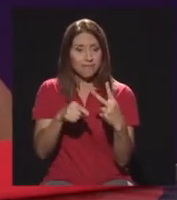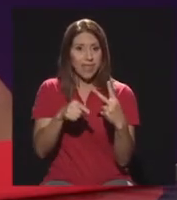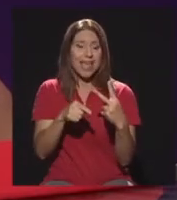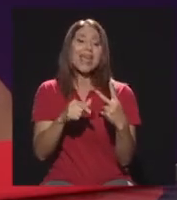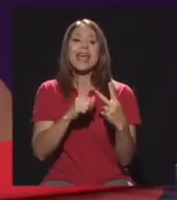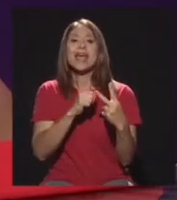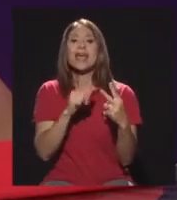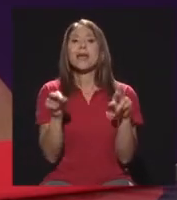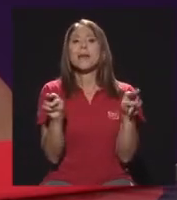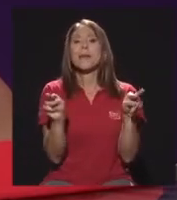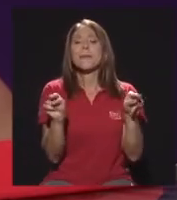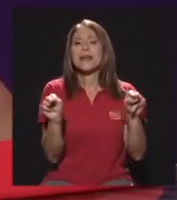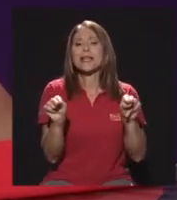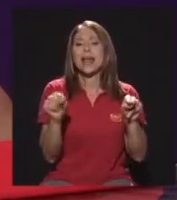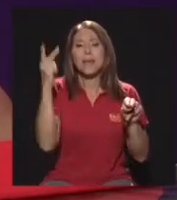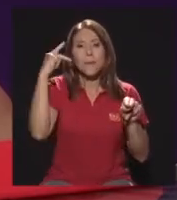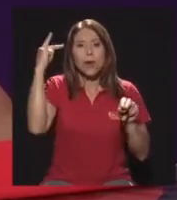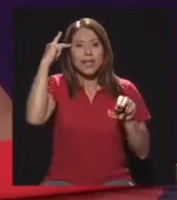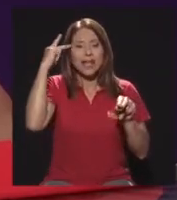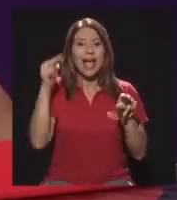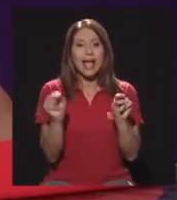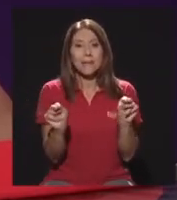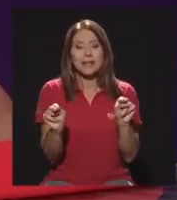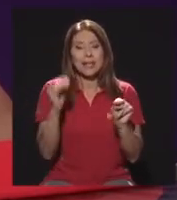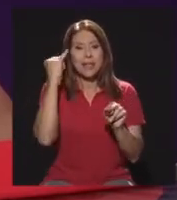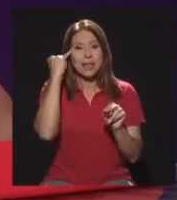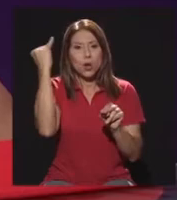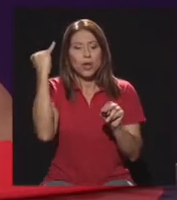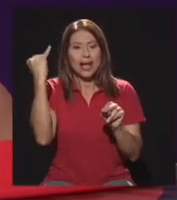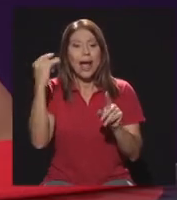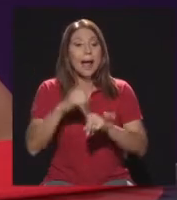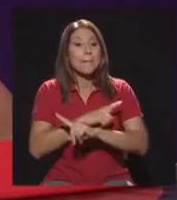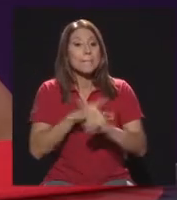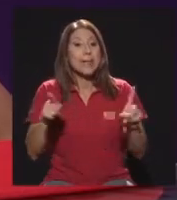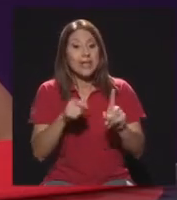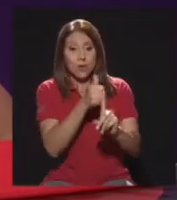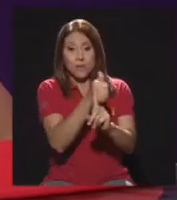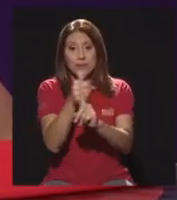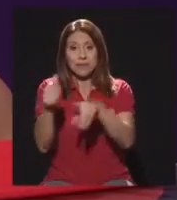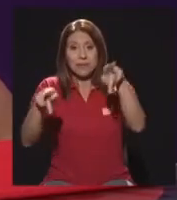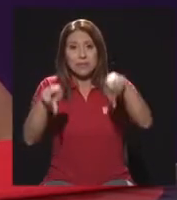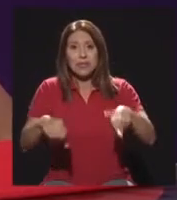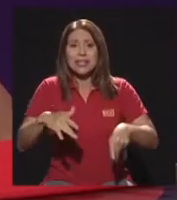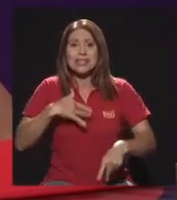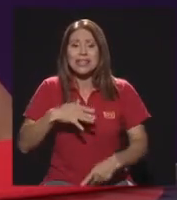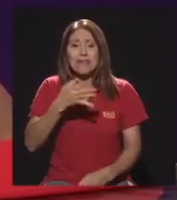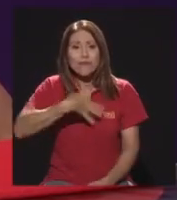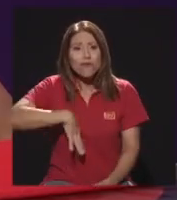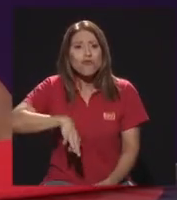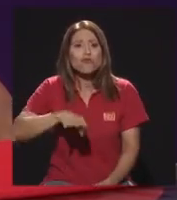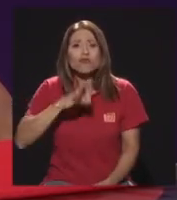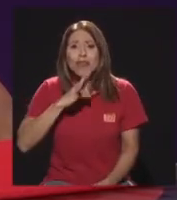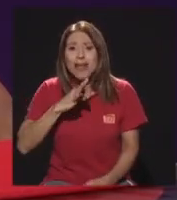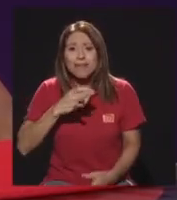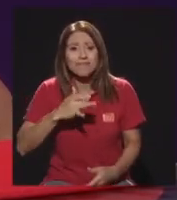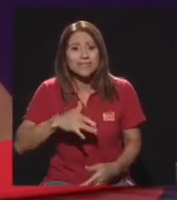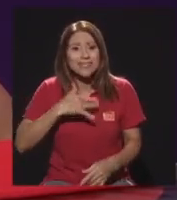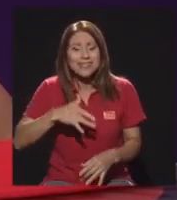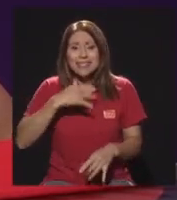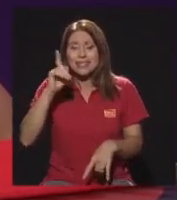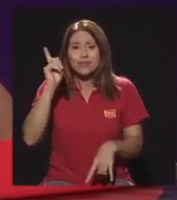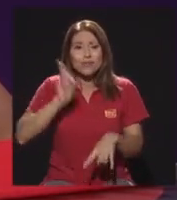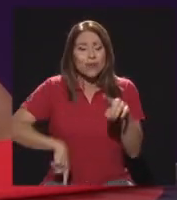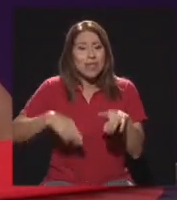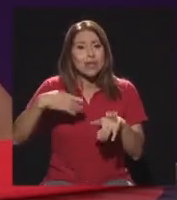ideológica pero muchas veces esta misma ciudadanía se siente frustrada e impotente cuando los